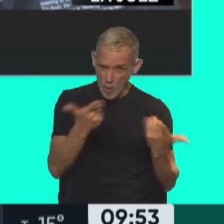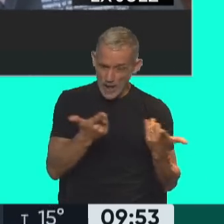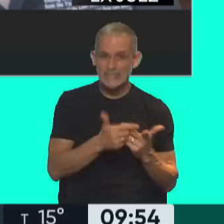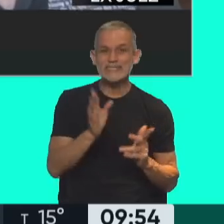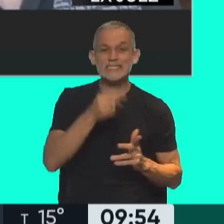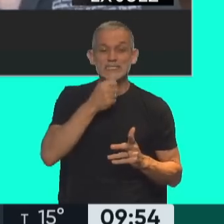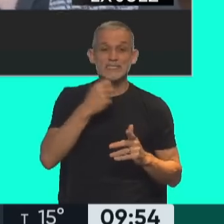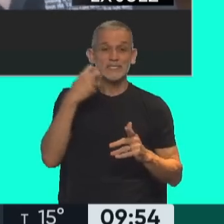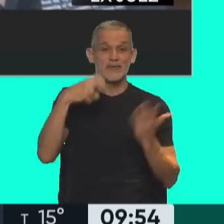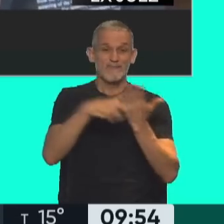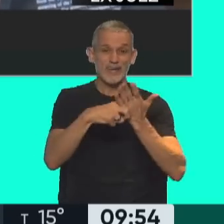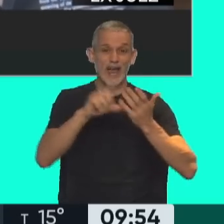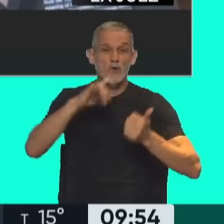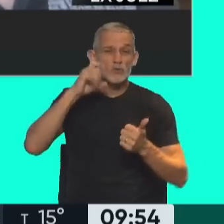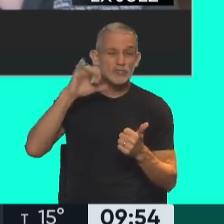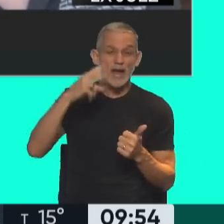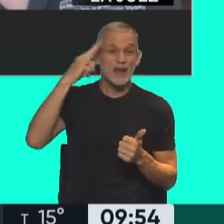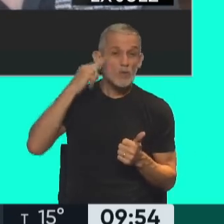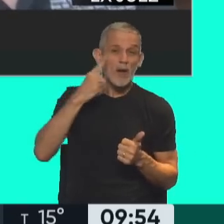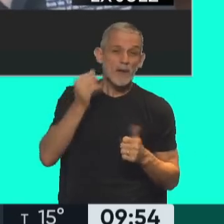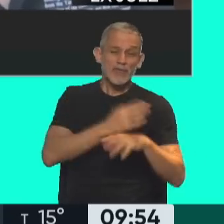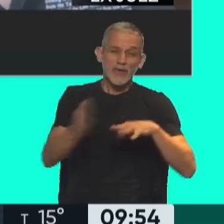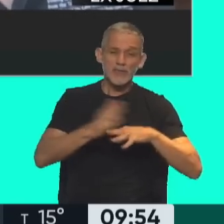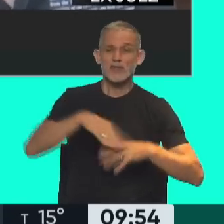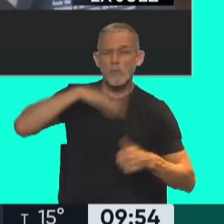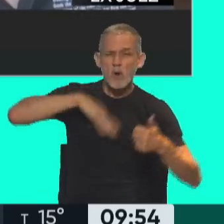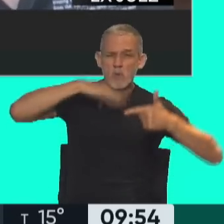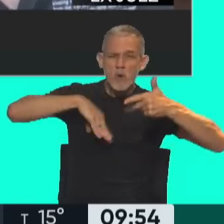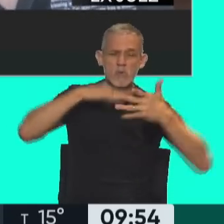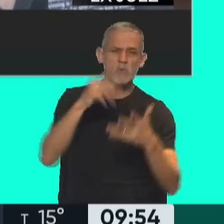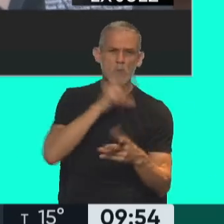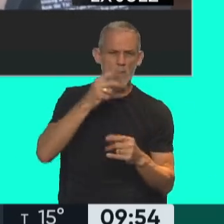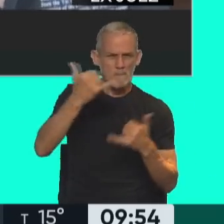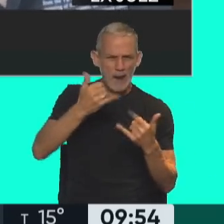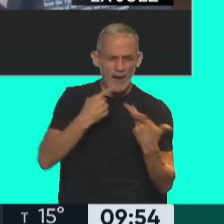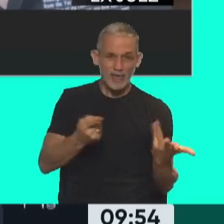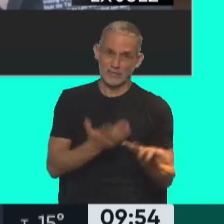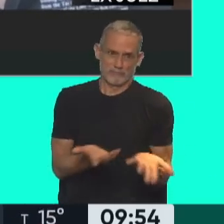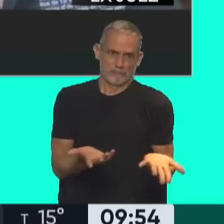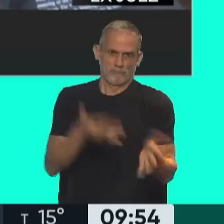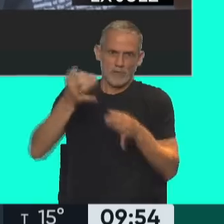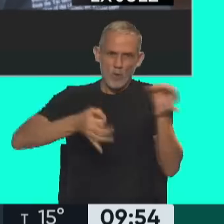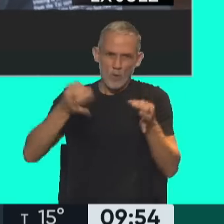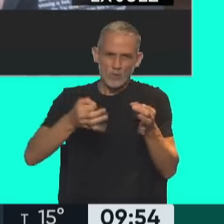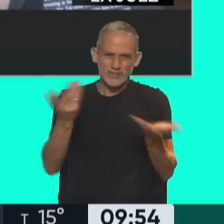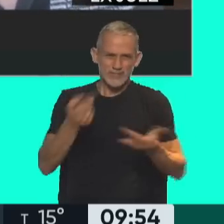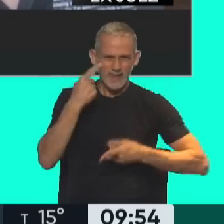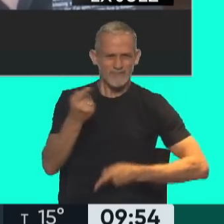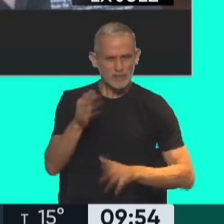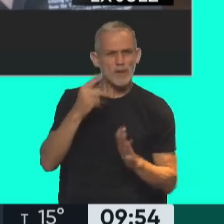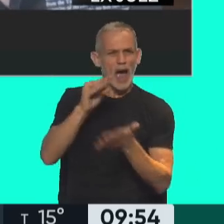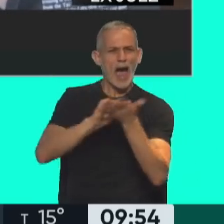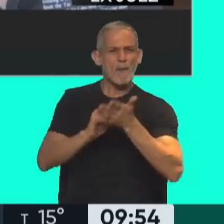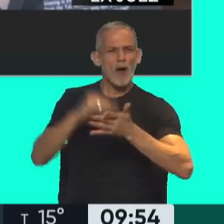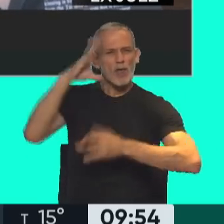tenemos un hombre convolución y que durante nueve días dicen tonterías y pone a prueba el sistema también ustedes escuchen al abogado